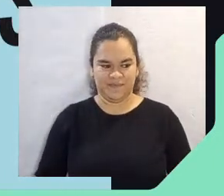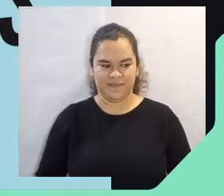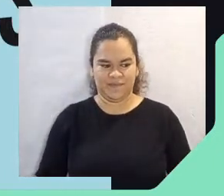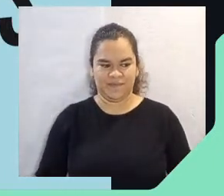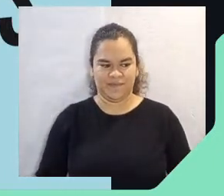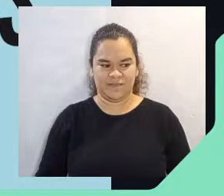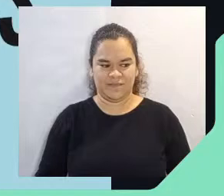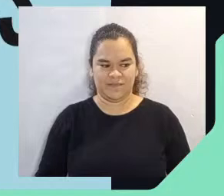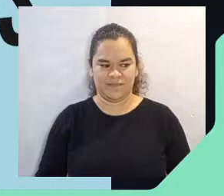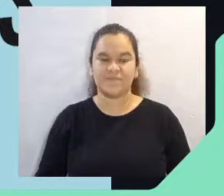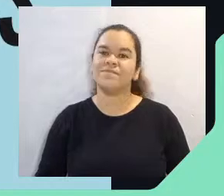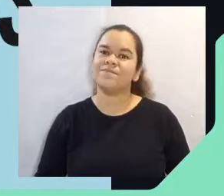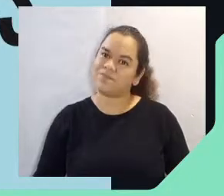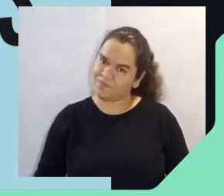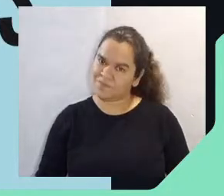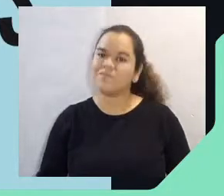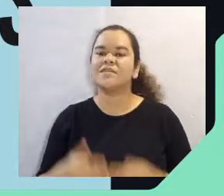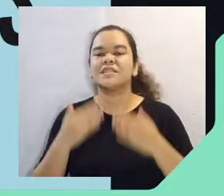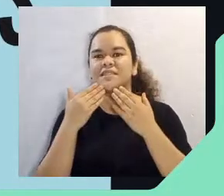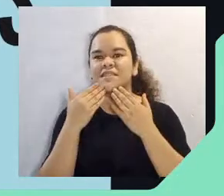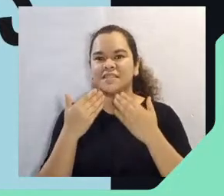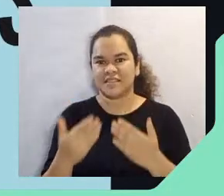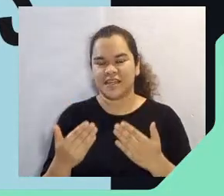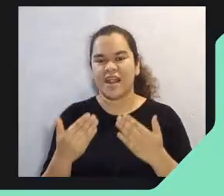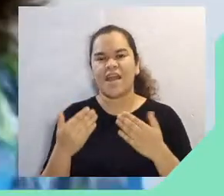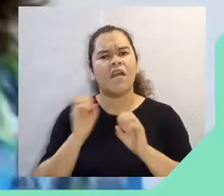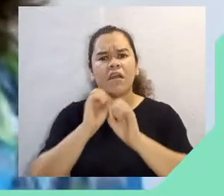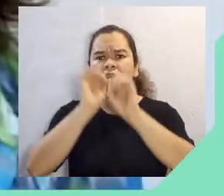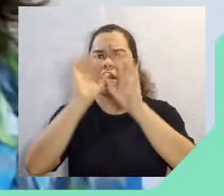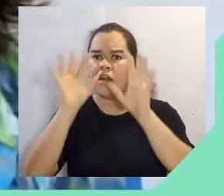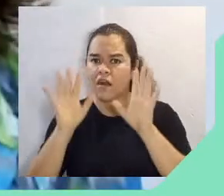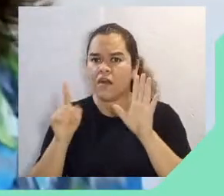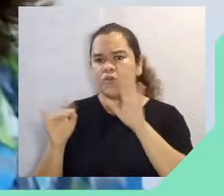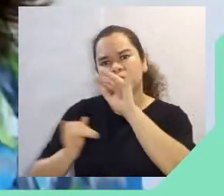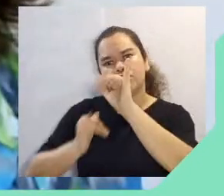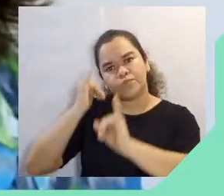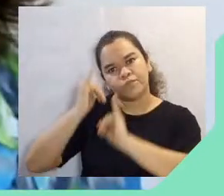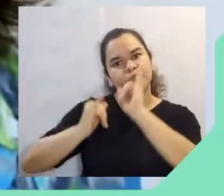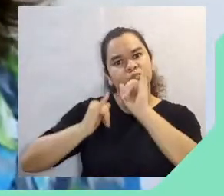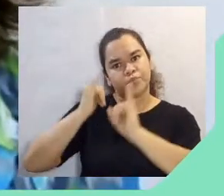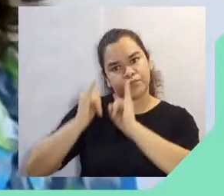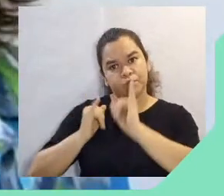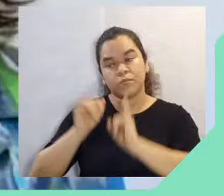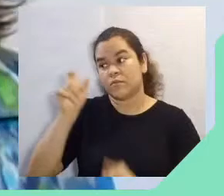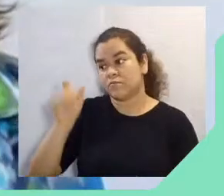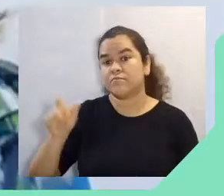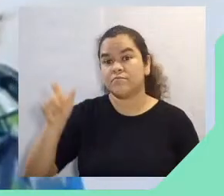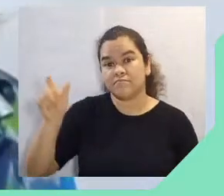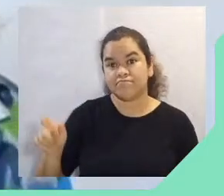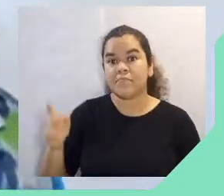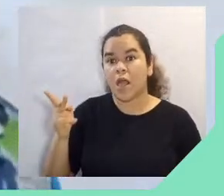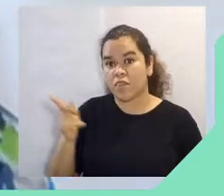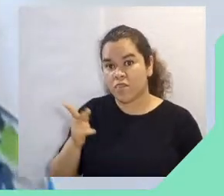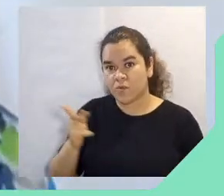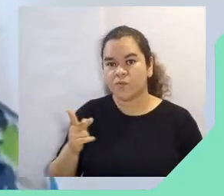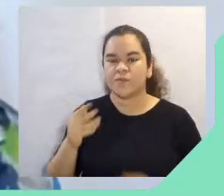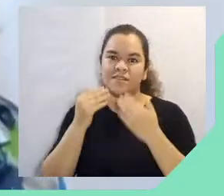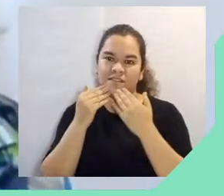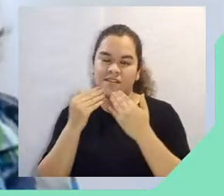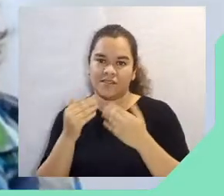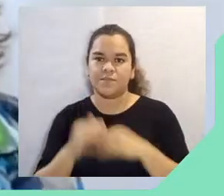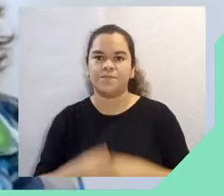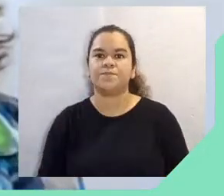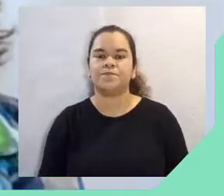No, por favor, gracias a ustedes. Súper clara la información. Gracias Darío, gracias Lucía.